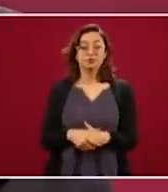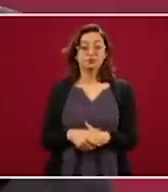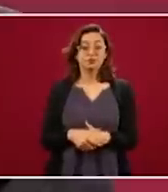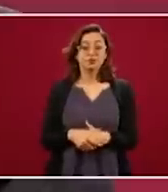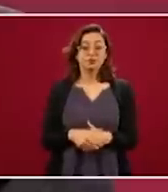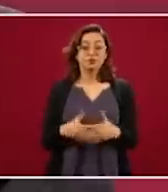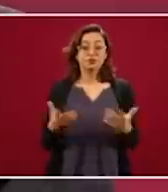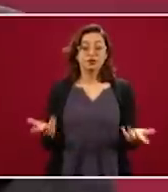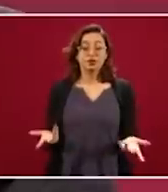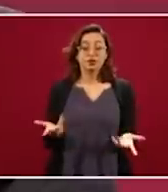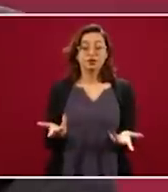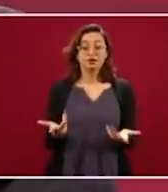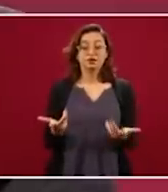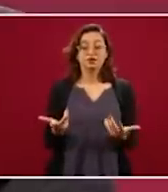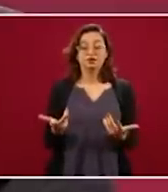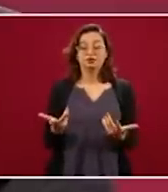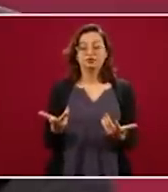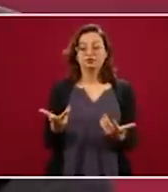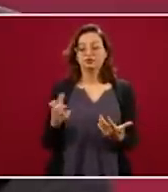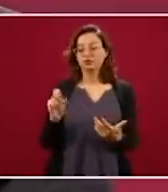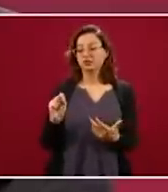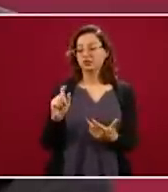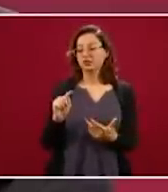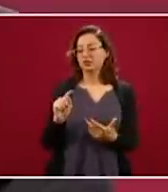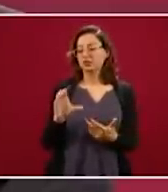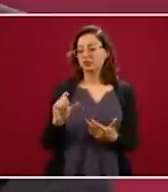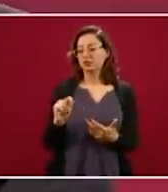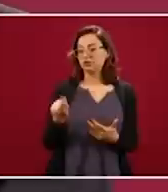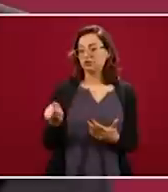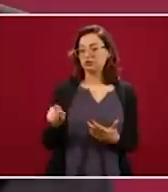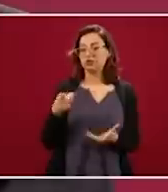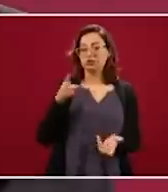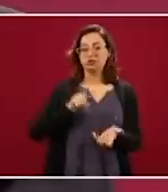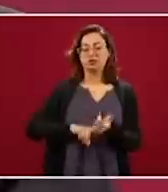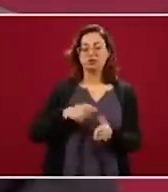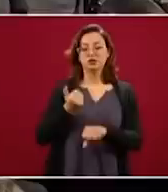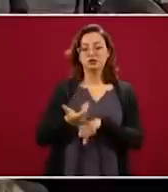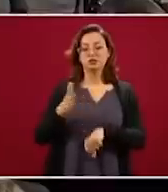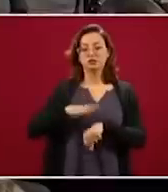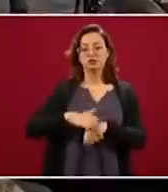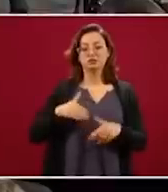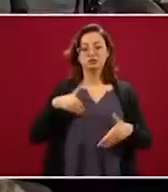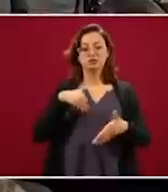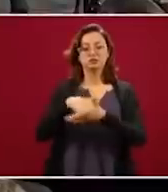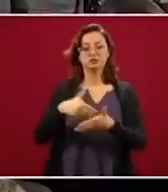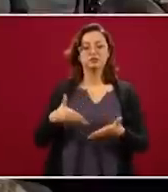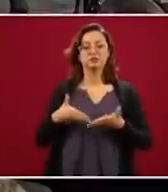en lo que corresponde a la Secretaría de Comunicaciones, en la administración de los puertos y